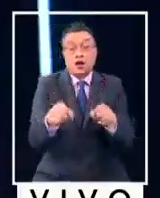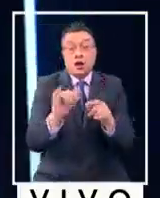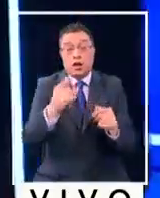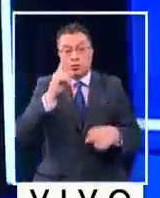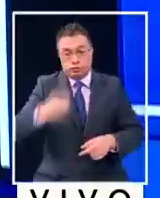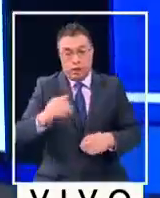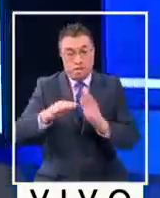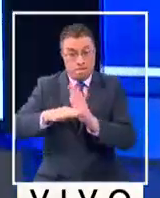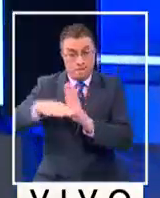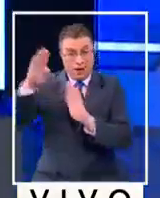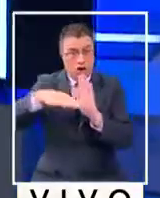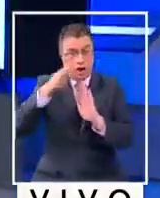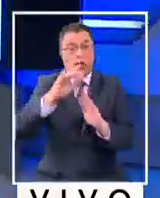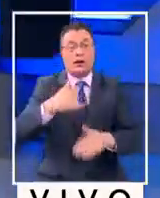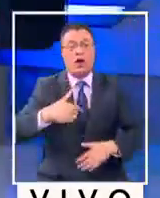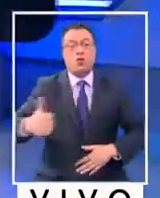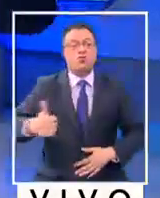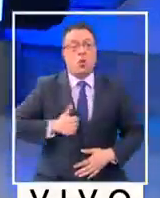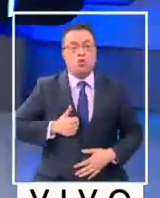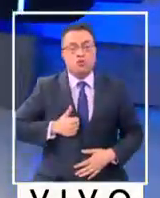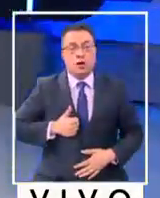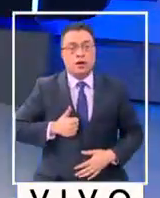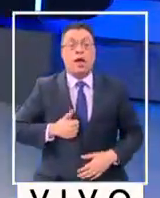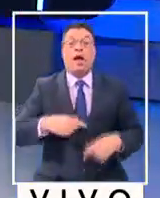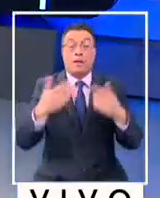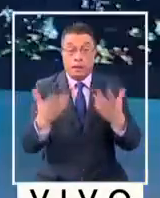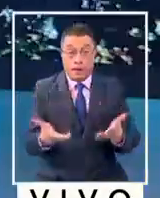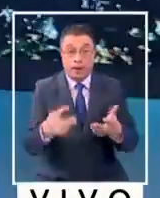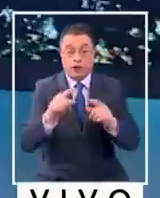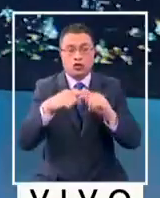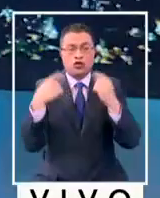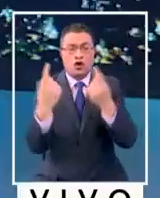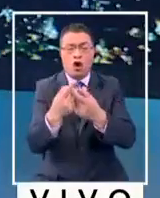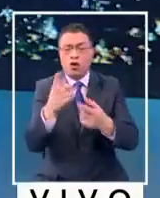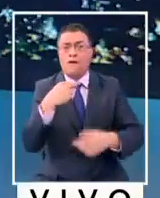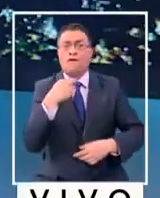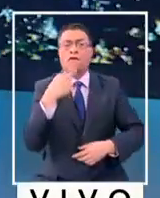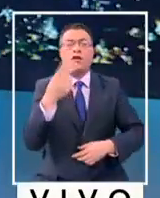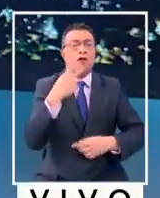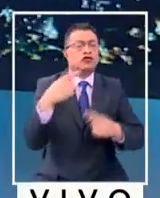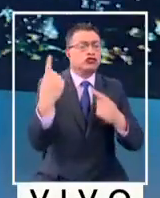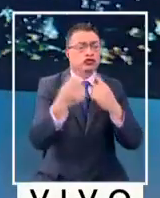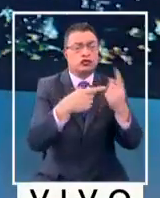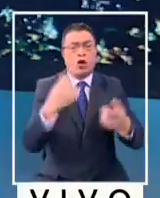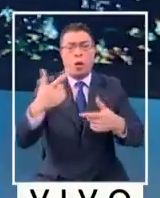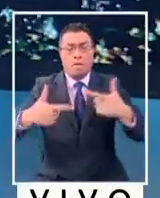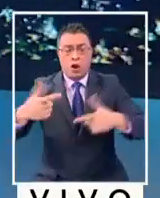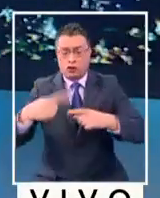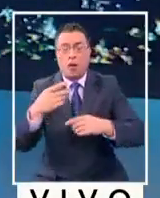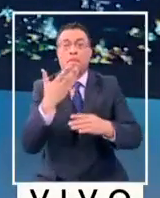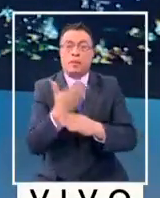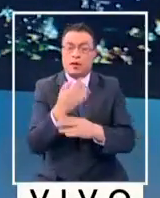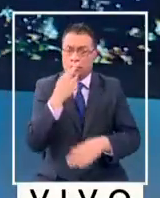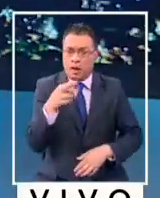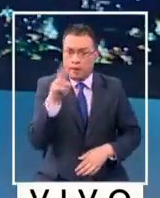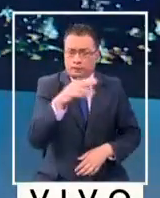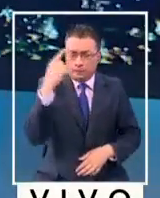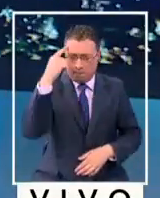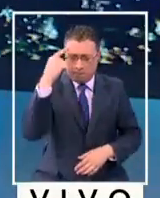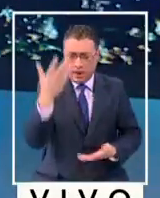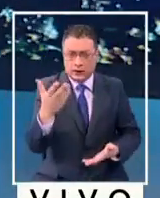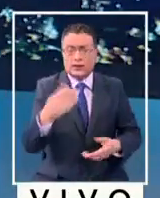en mayoría se cumplan. Hoy, voces de todos los bloques políticos piden reformularlo. Y en materia